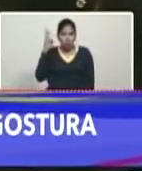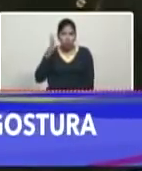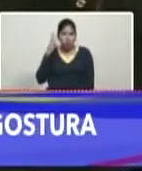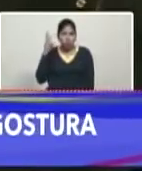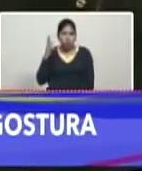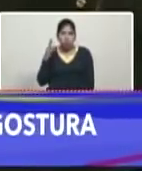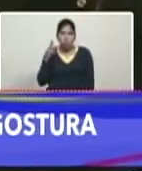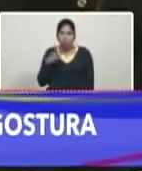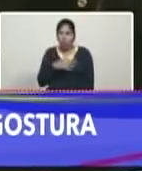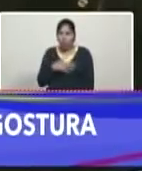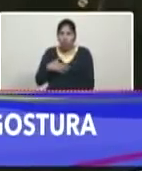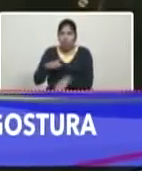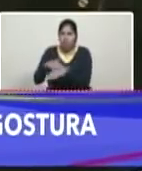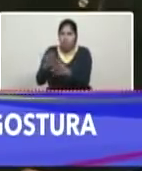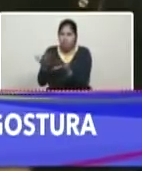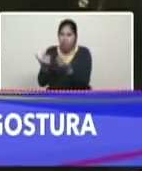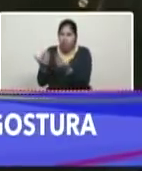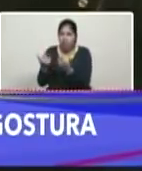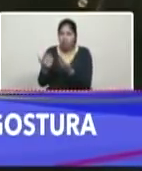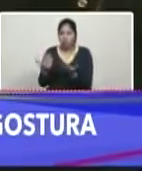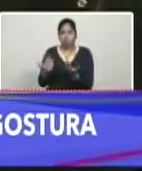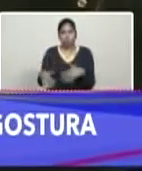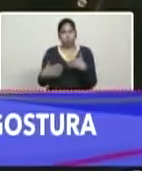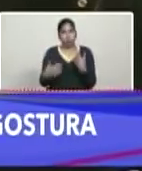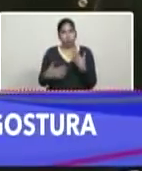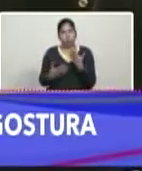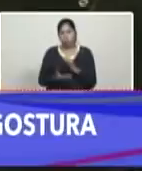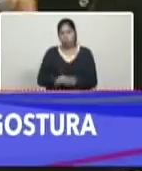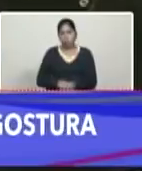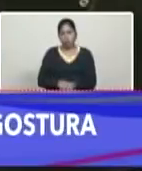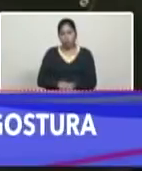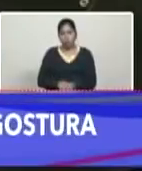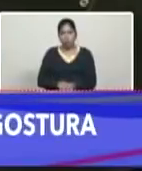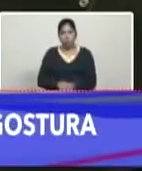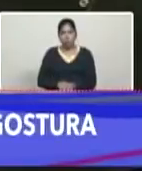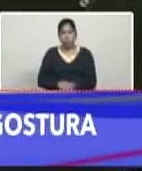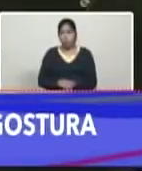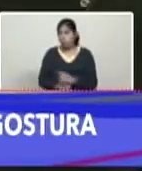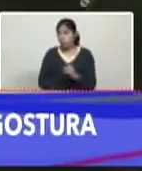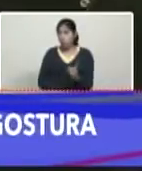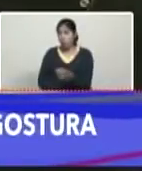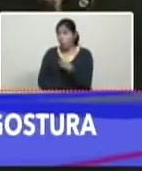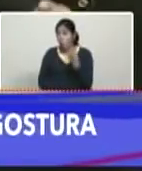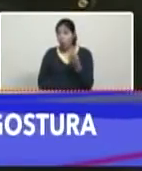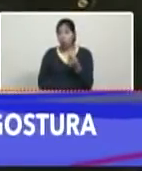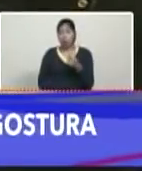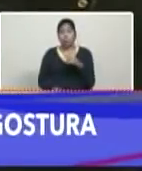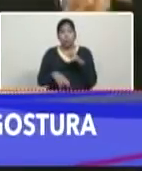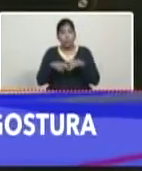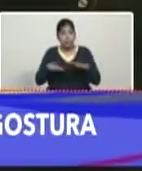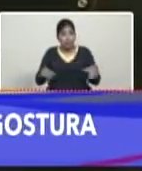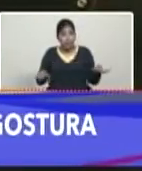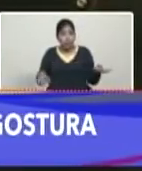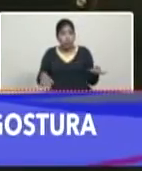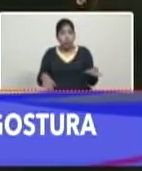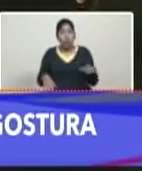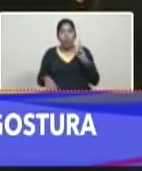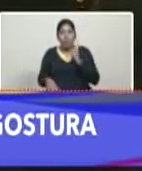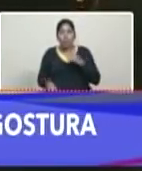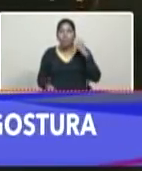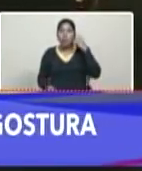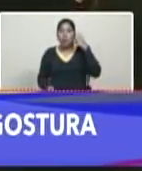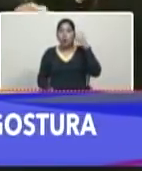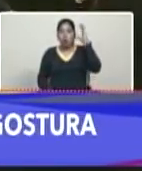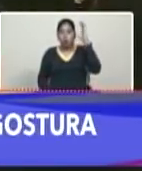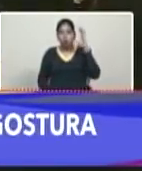Todo esto está levantando una gran conciencia. Todas ustedes, niñas, niños, tienen que tener conciencia